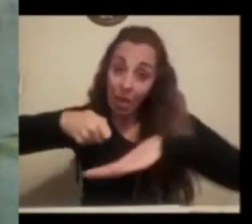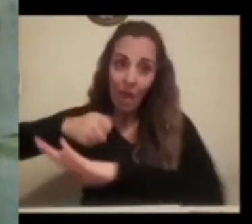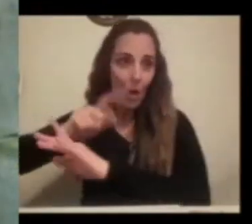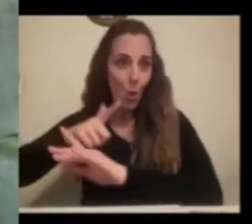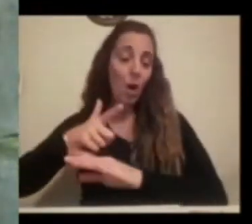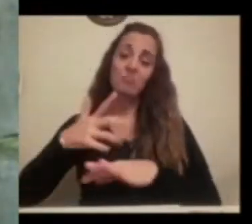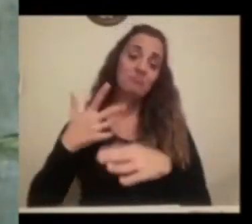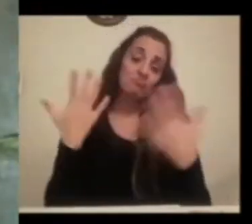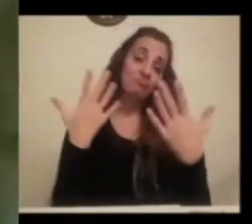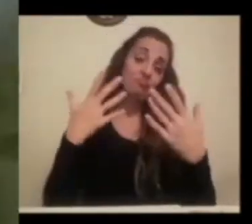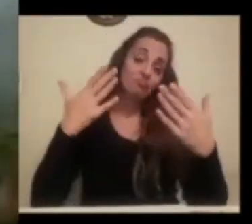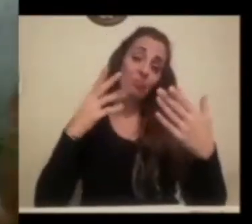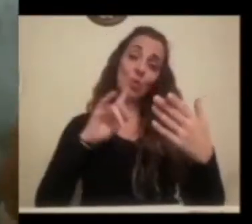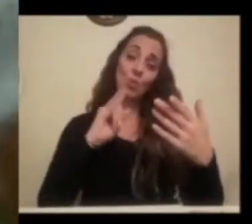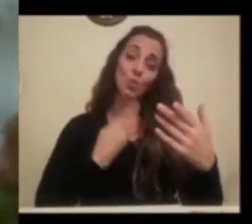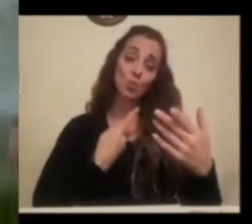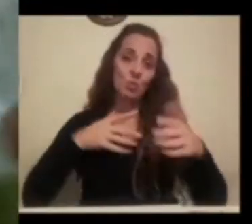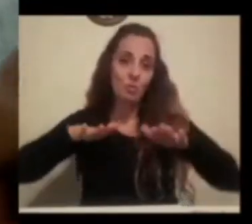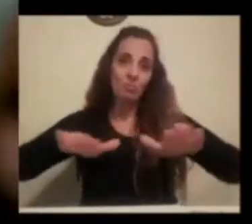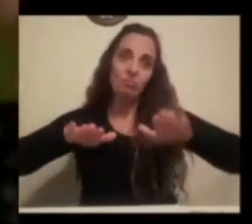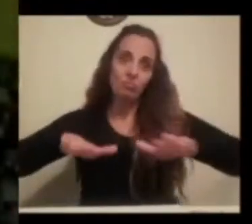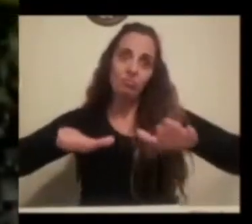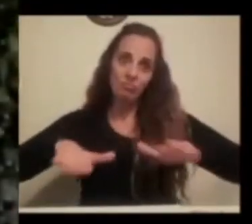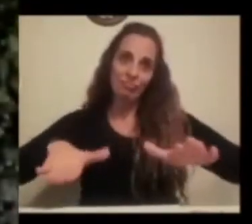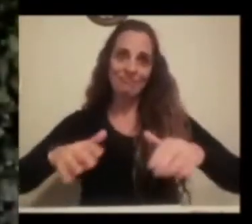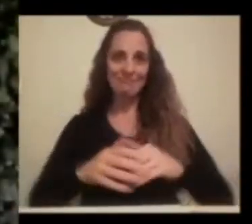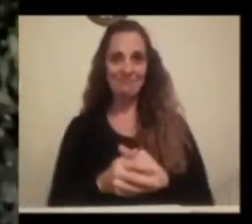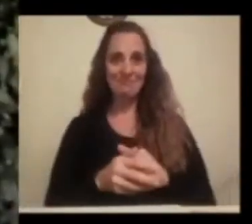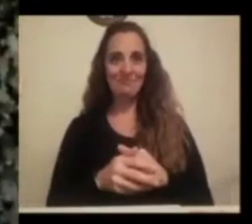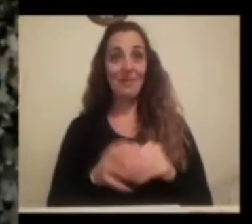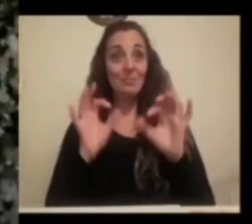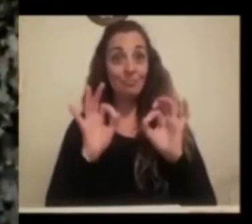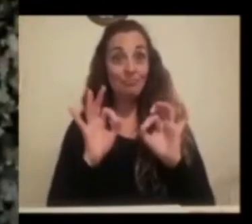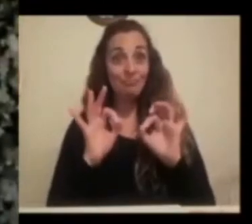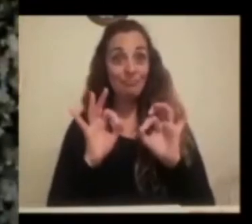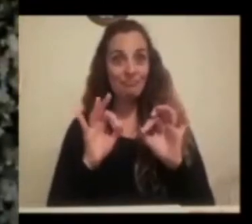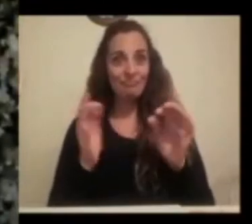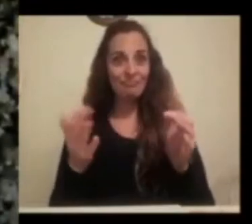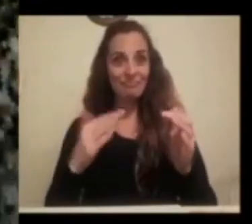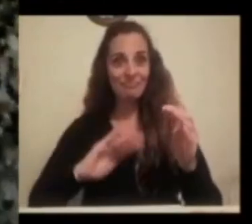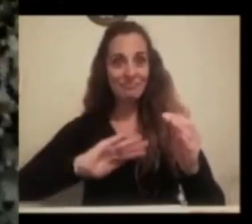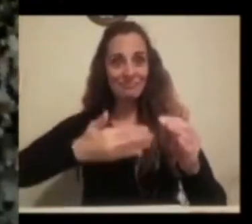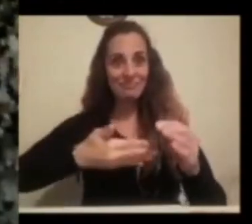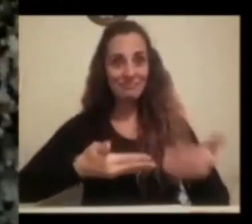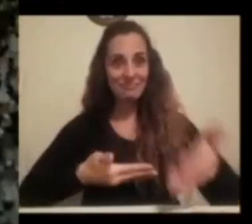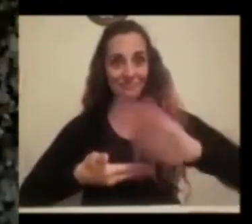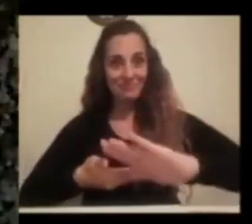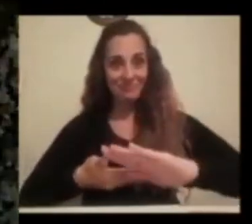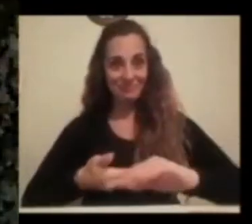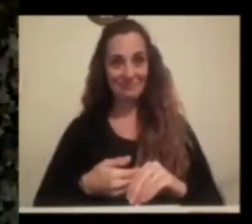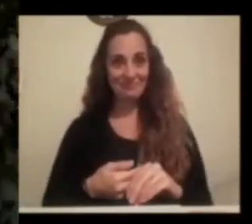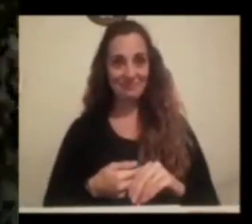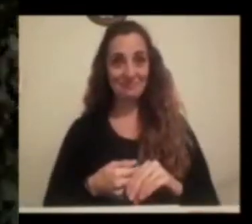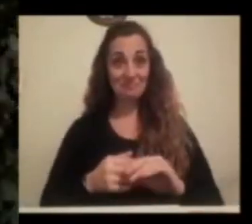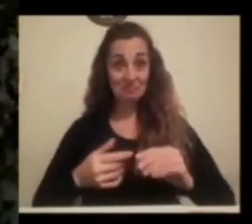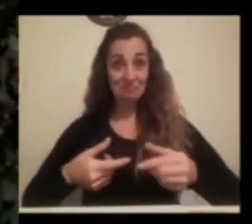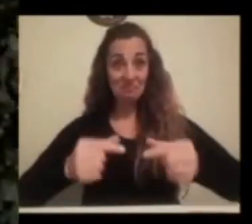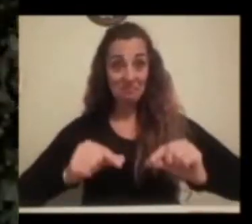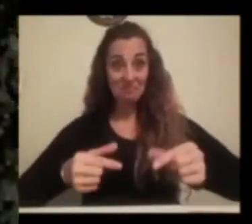haciéndolo con la máquina. Una vez que la tengo estirada así, lo que hago es doblar al medio para que coincidan las dos